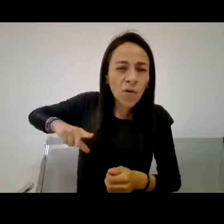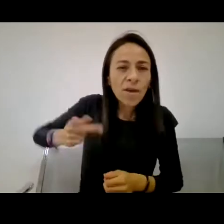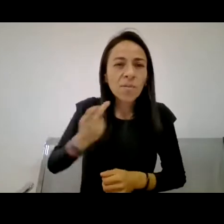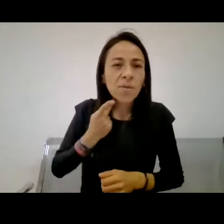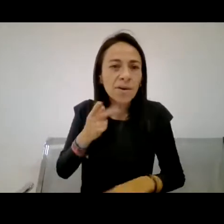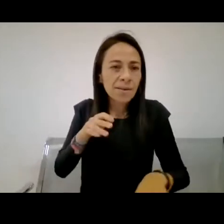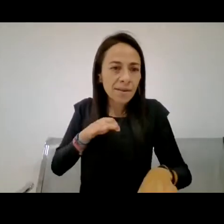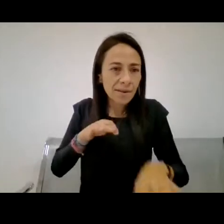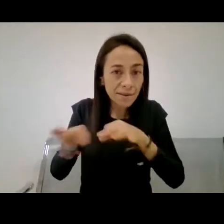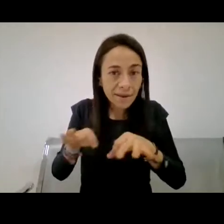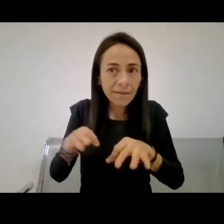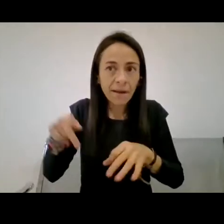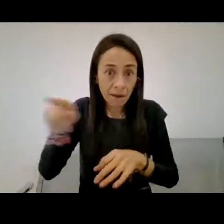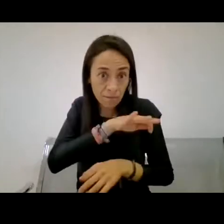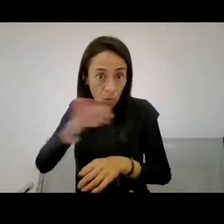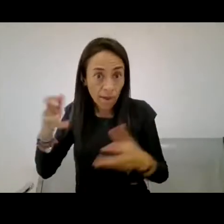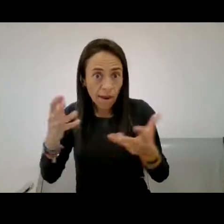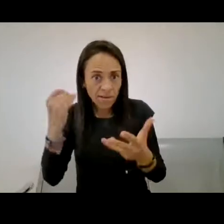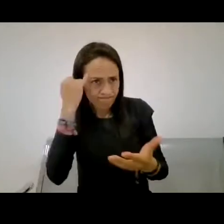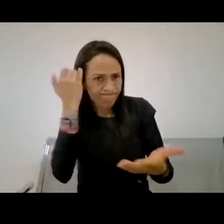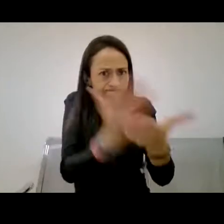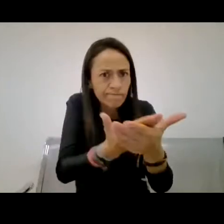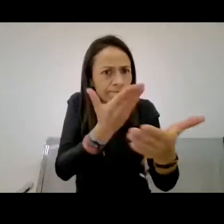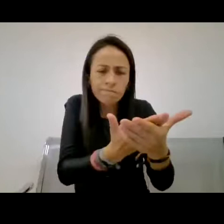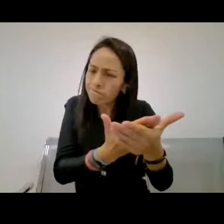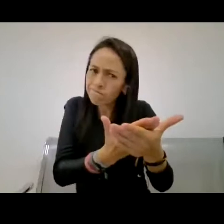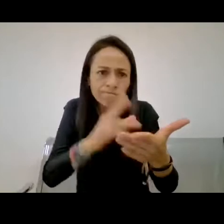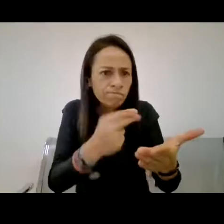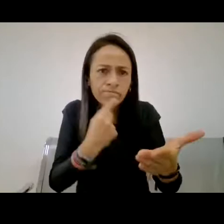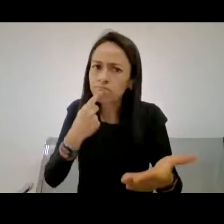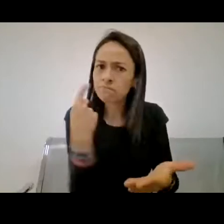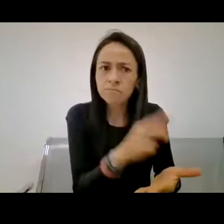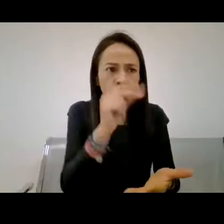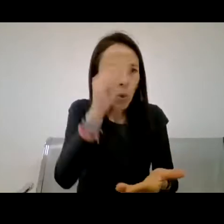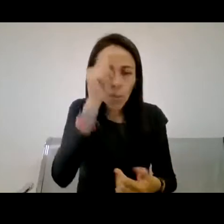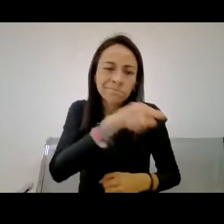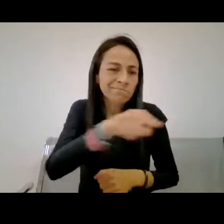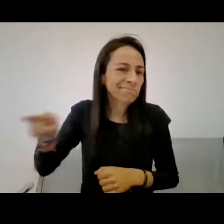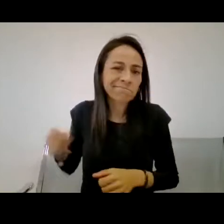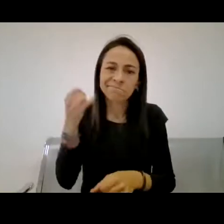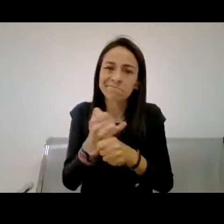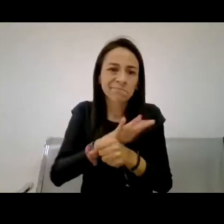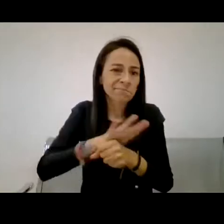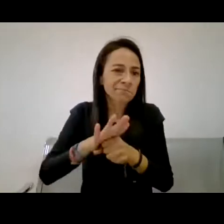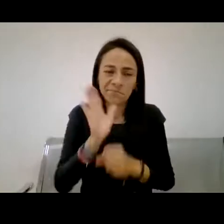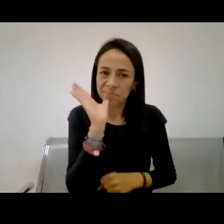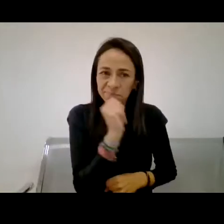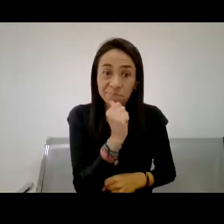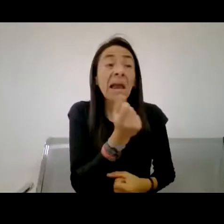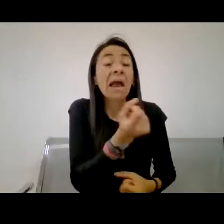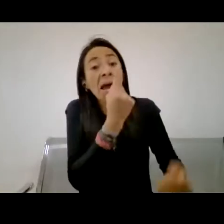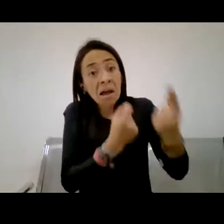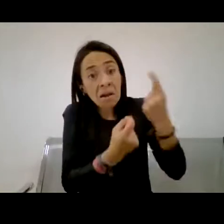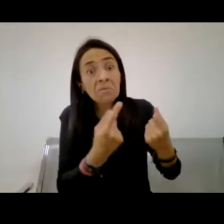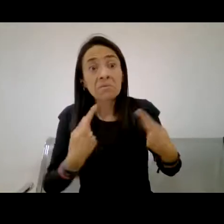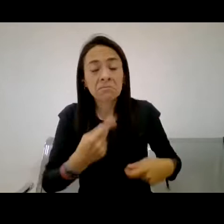ley, lo hagan. No hay posibilidad, ¿no? Hay quien piensa que en realidad se están violentando los derechos de